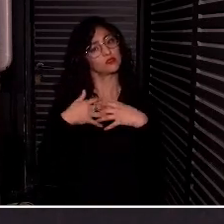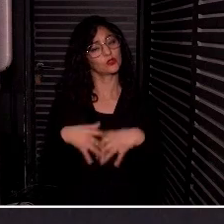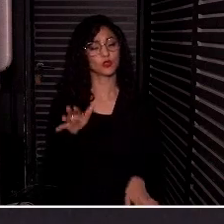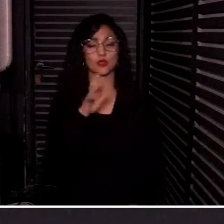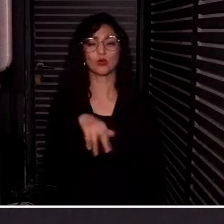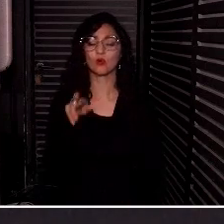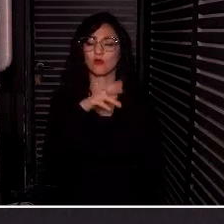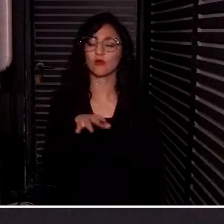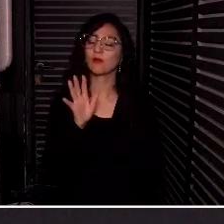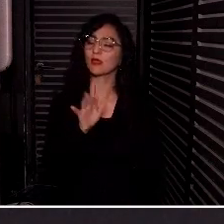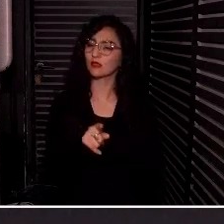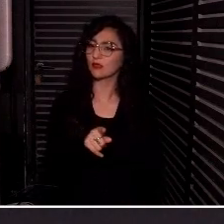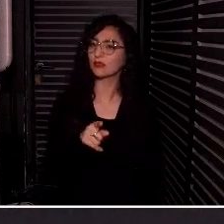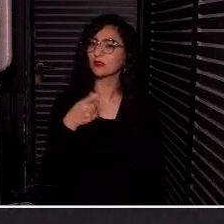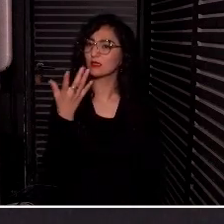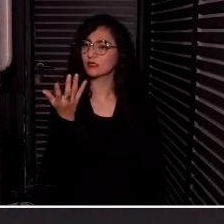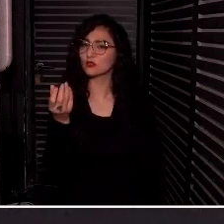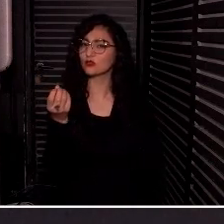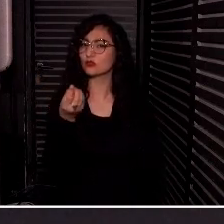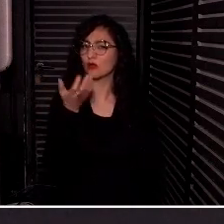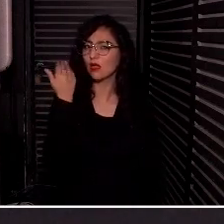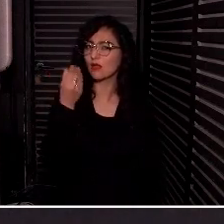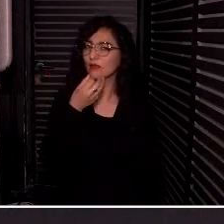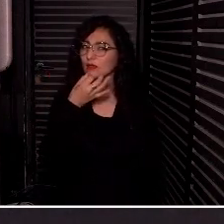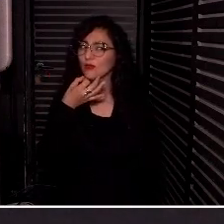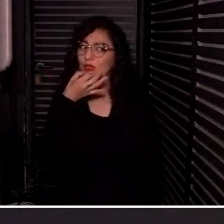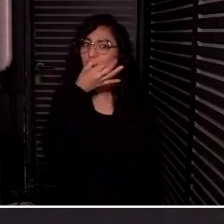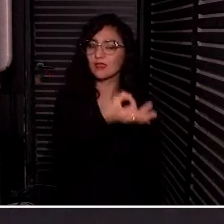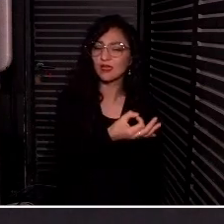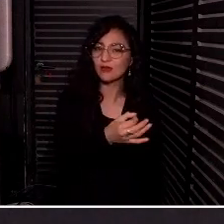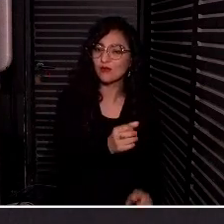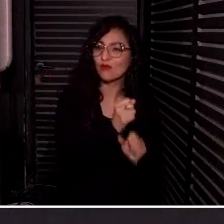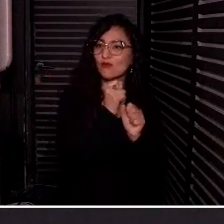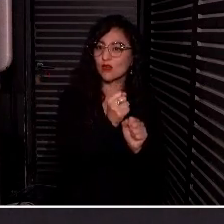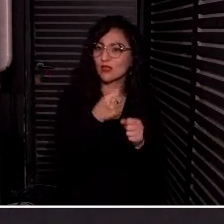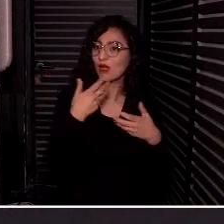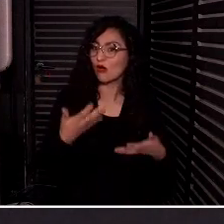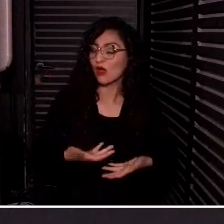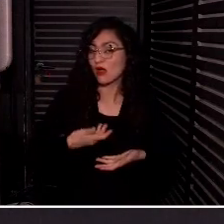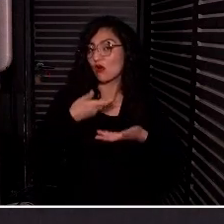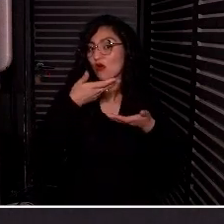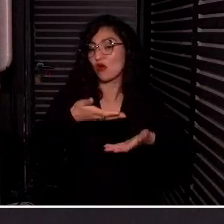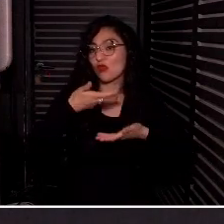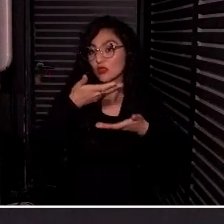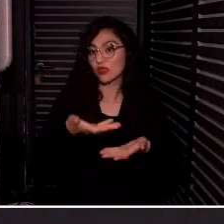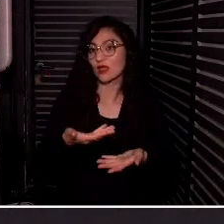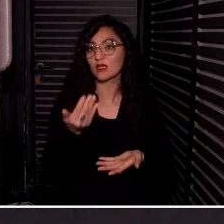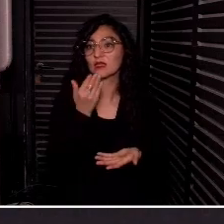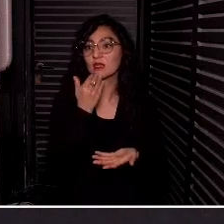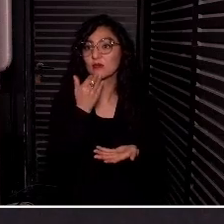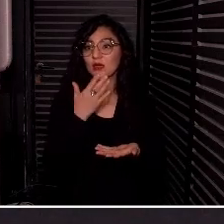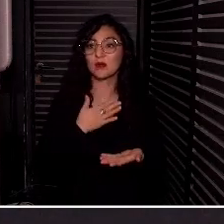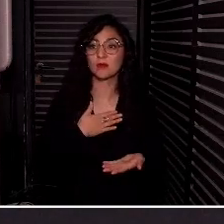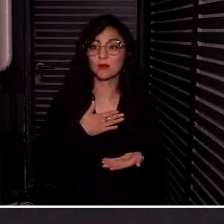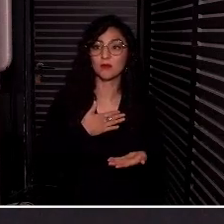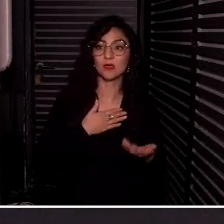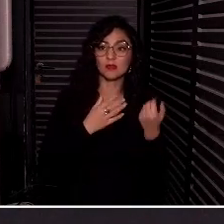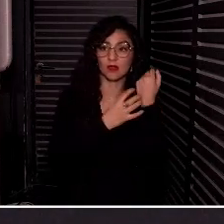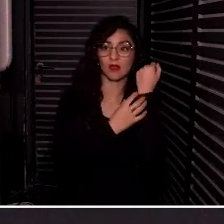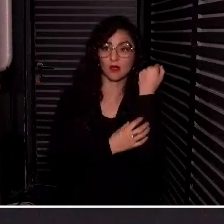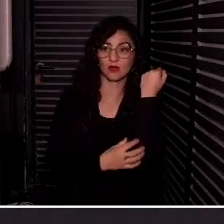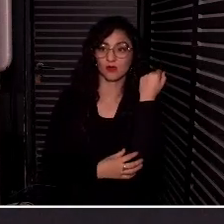ese esa tineta de agua que le dimos denante se lo vengo a aportar acá desde la parte desde las